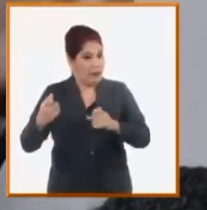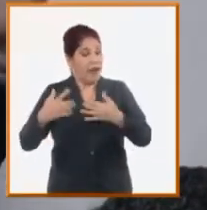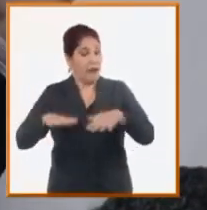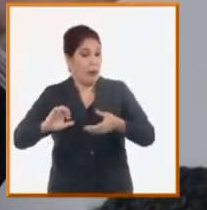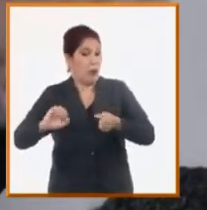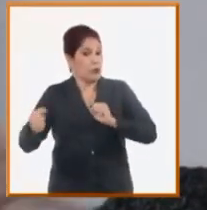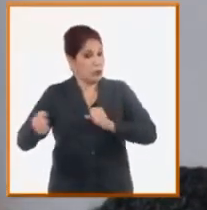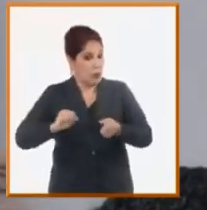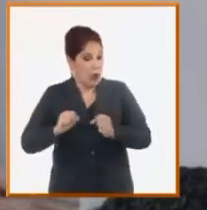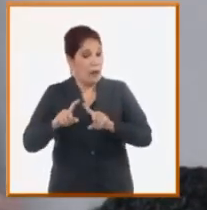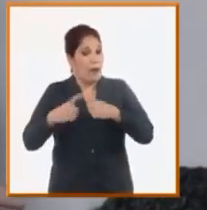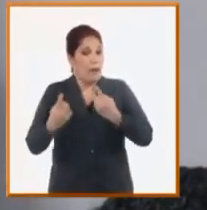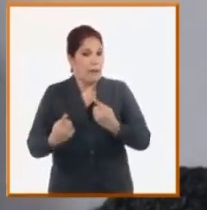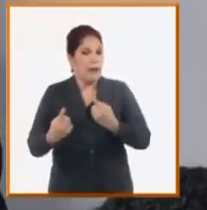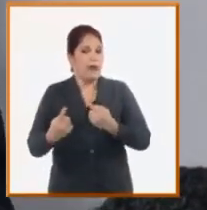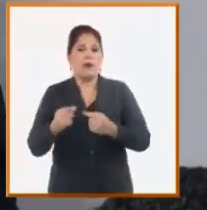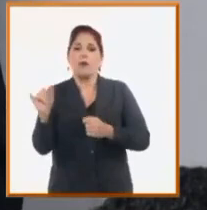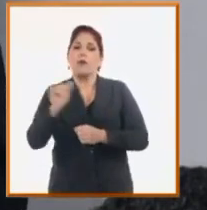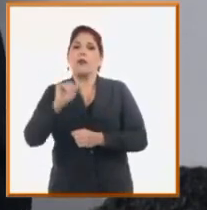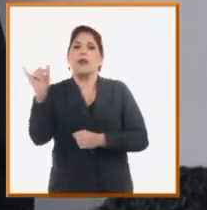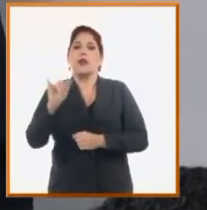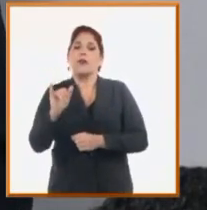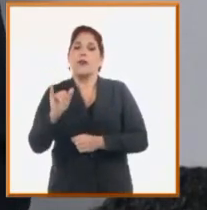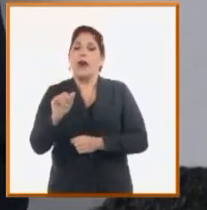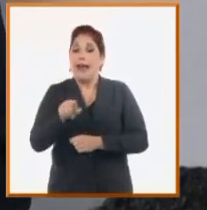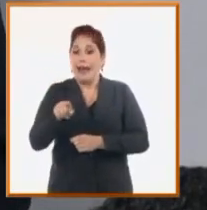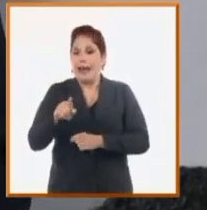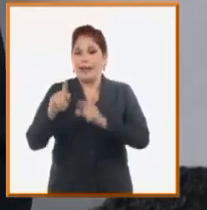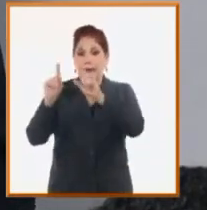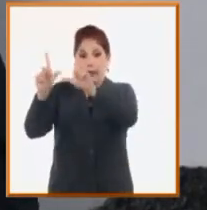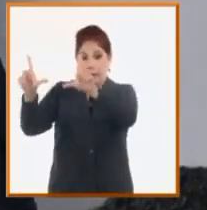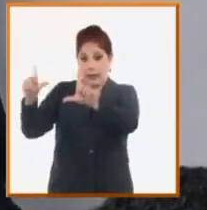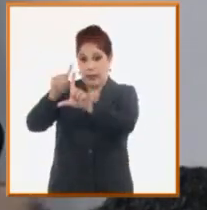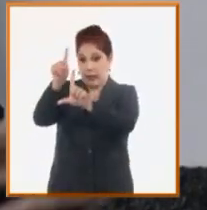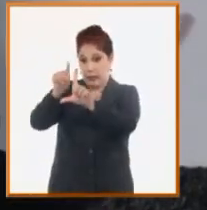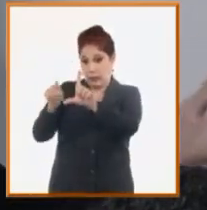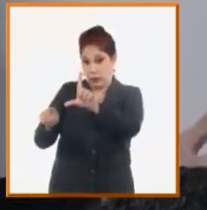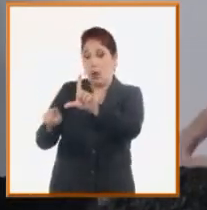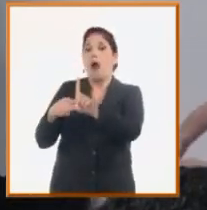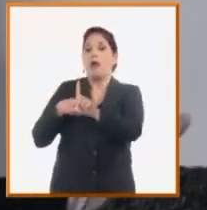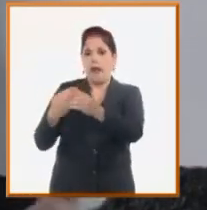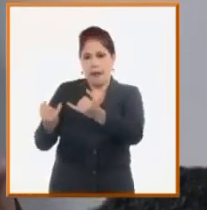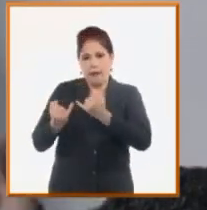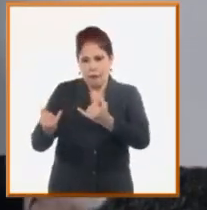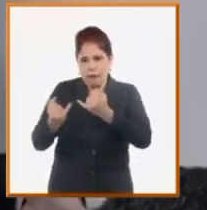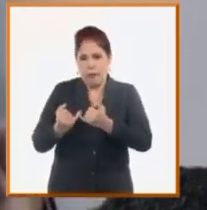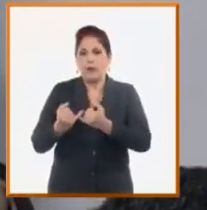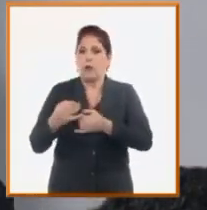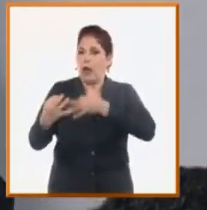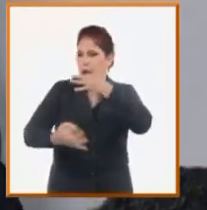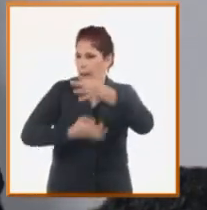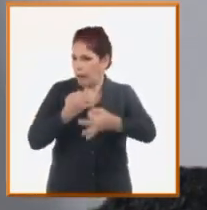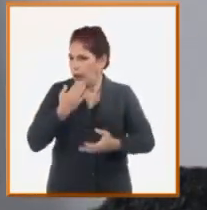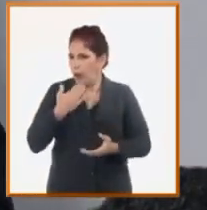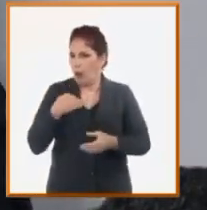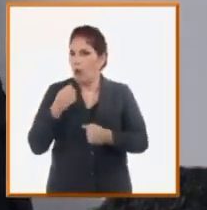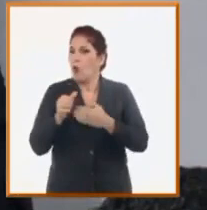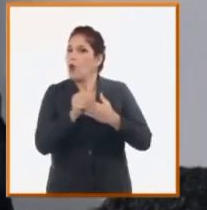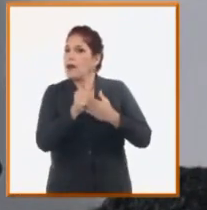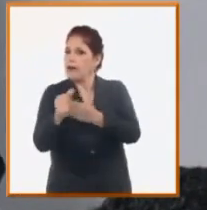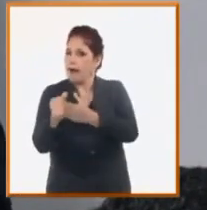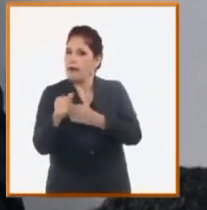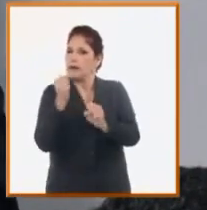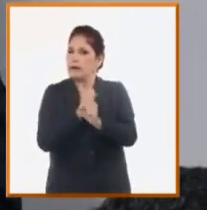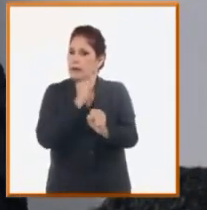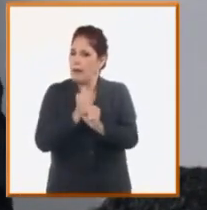control, pero esta es una fotografía de lo que se ha venido haciendo, y también nos da lecciones de cómo conducirlo